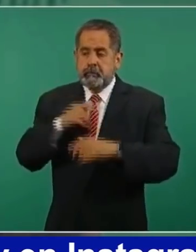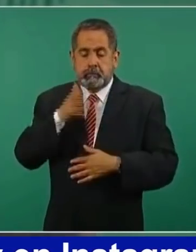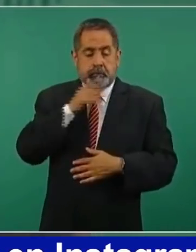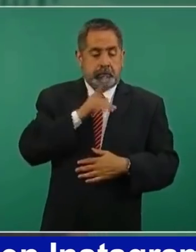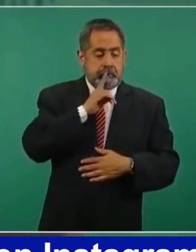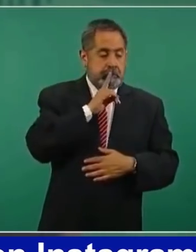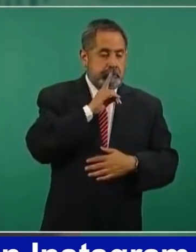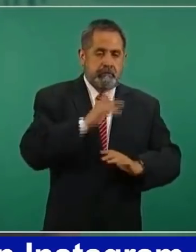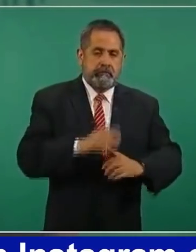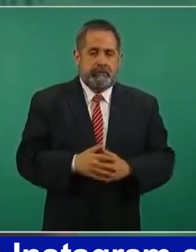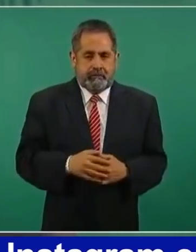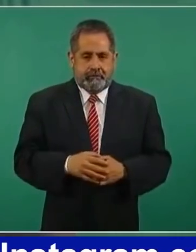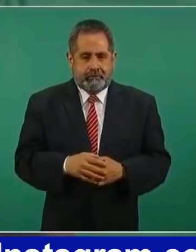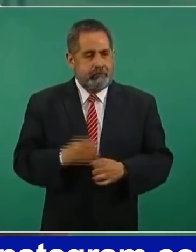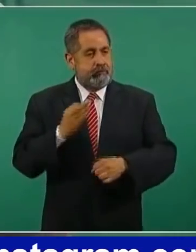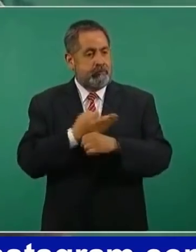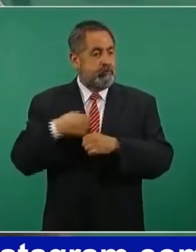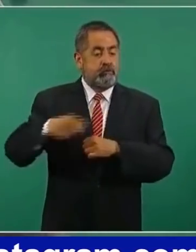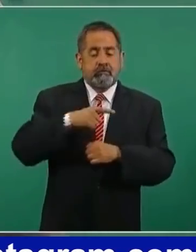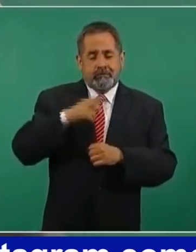Les cae muy bien la veda.